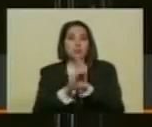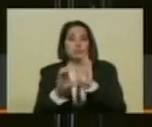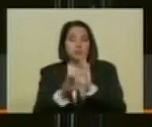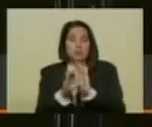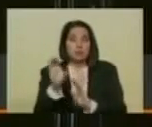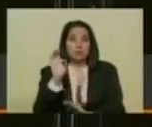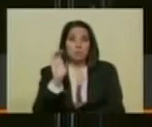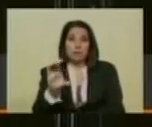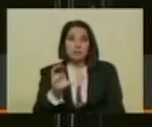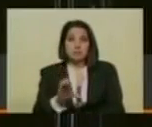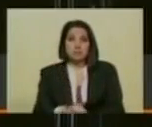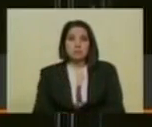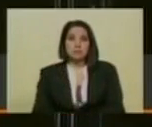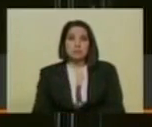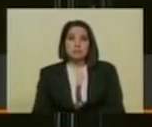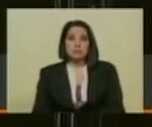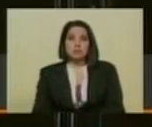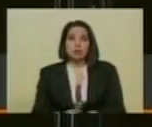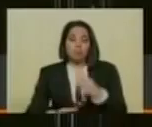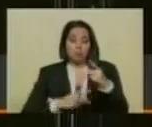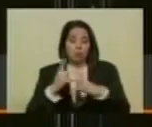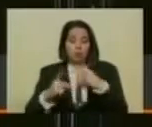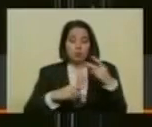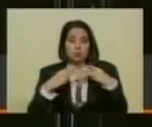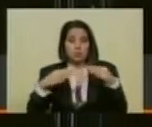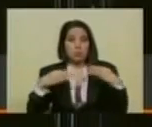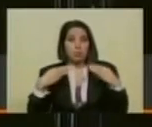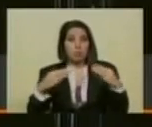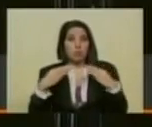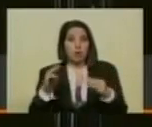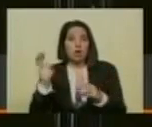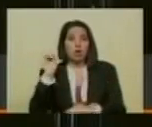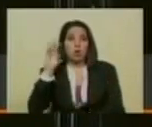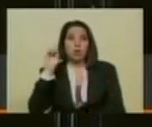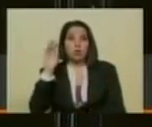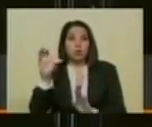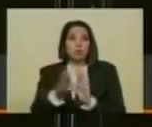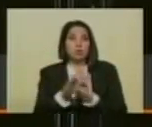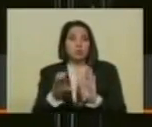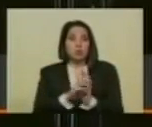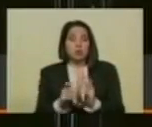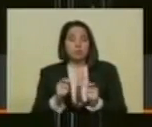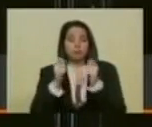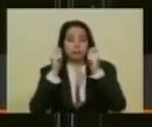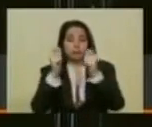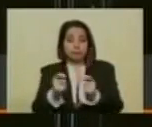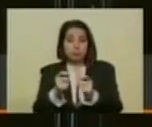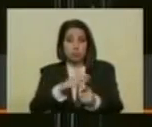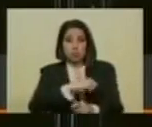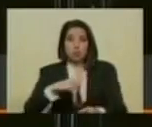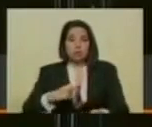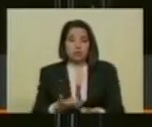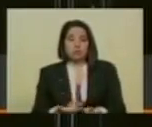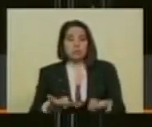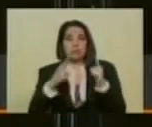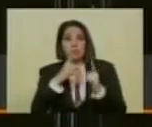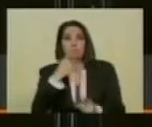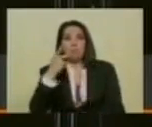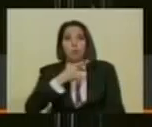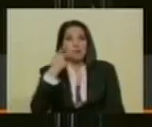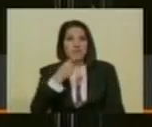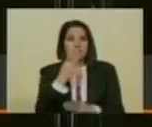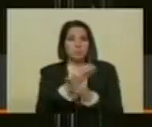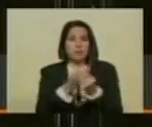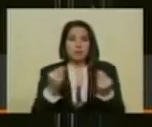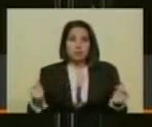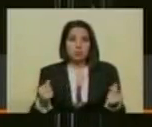país, un proceso popular constituyente y entregarle la soberanía política para la solución de